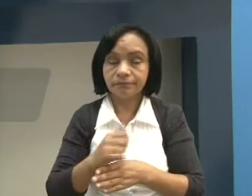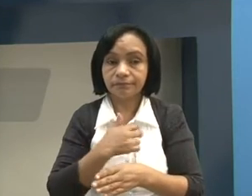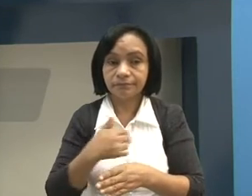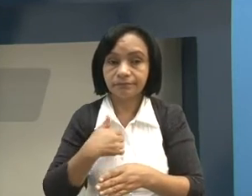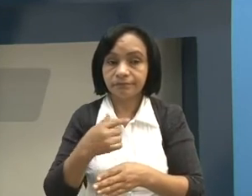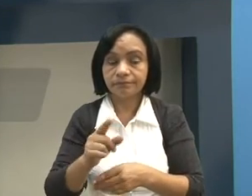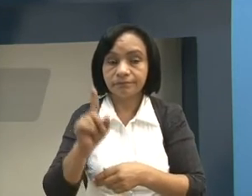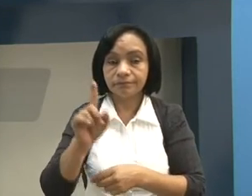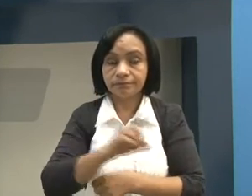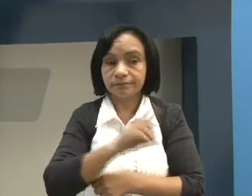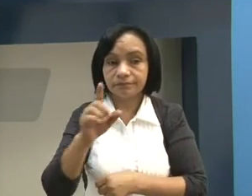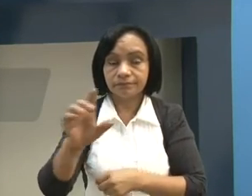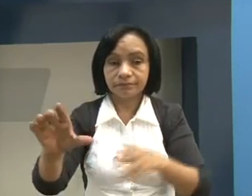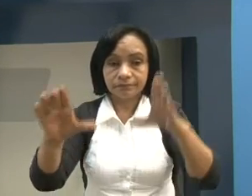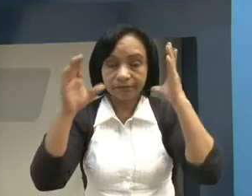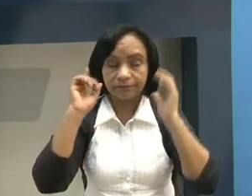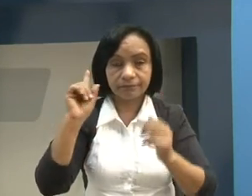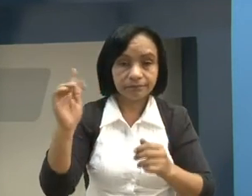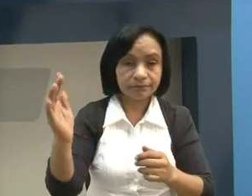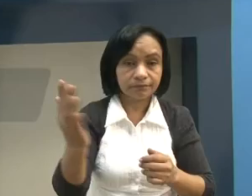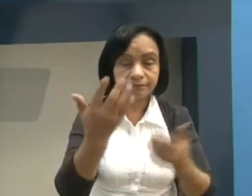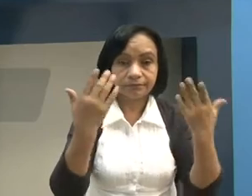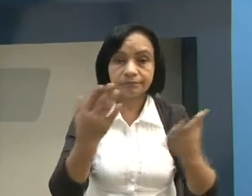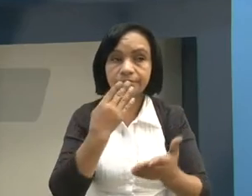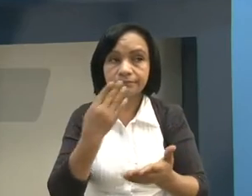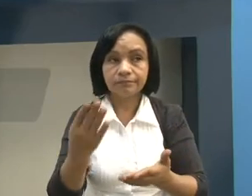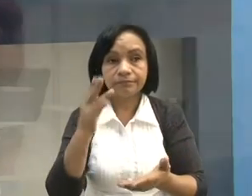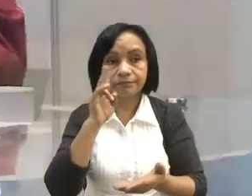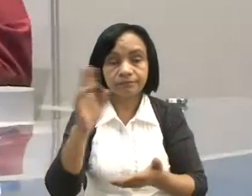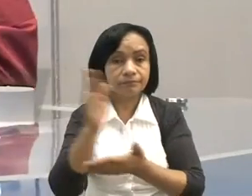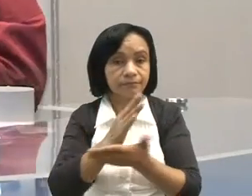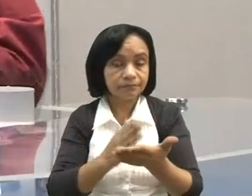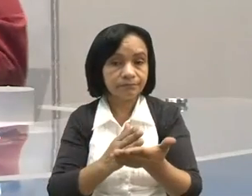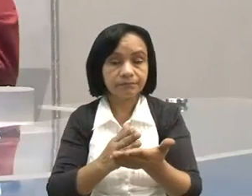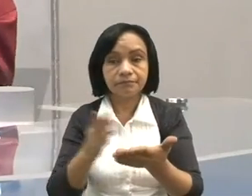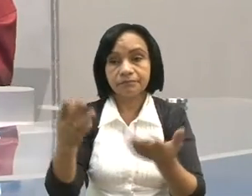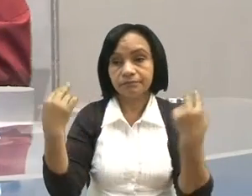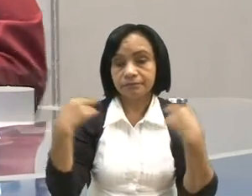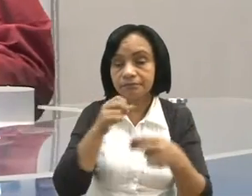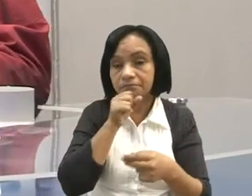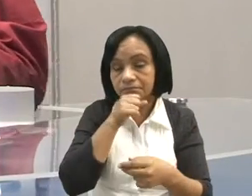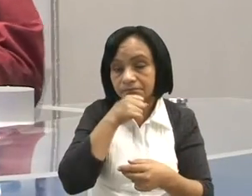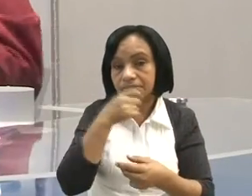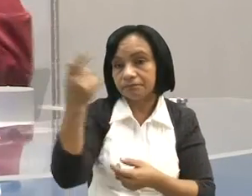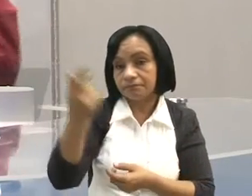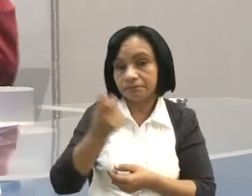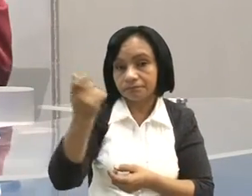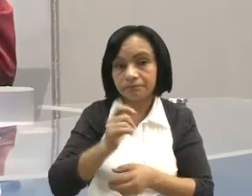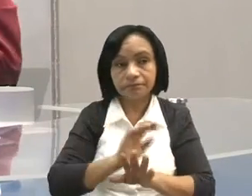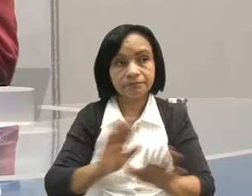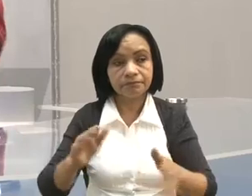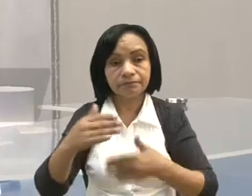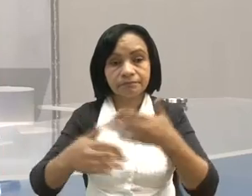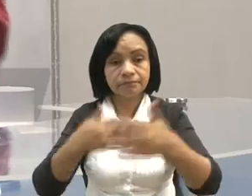desde el primer día de clase todas las condiciones estén dadas. Bueno, hay imprevisto que a lo mejor un maestro se jubiló, un maestro se retiró, pero bueno, eso lo haces en